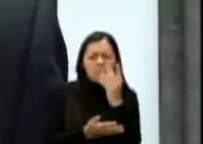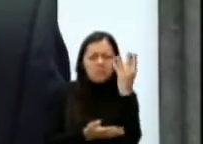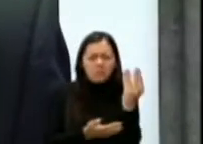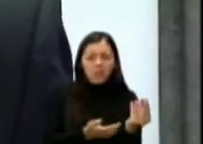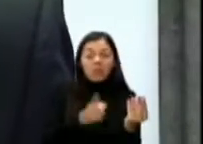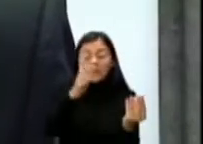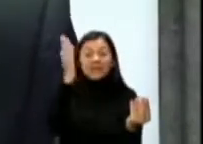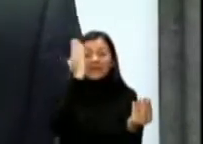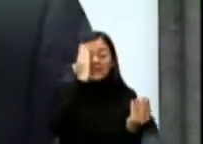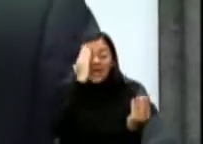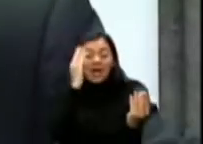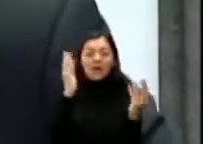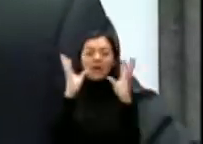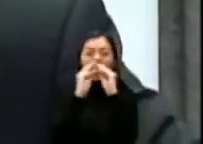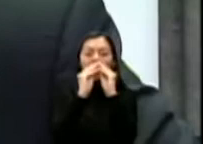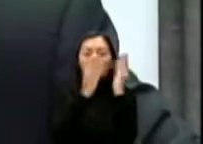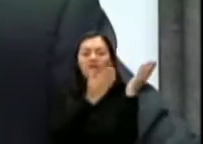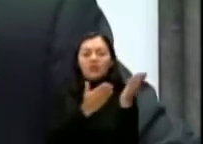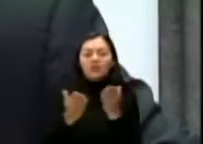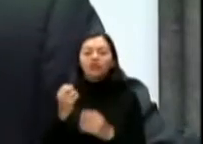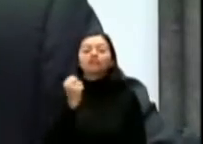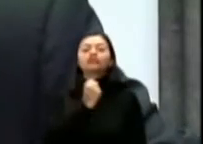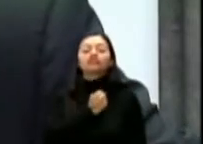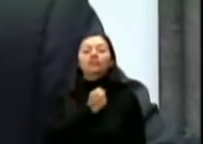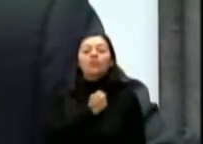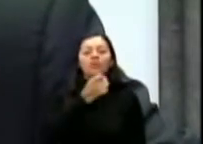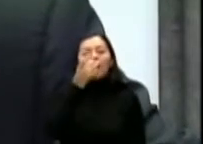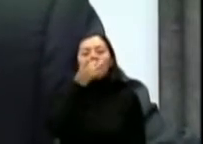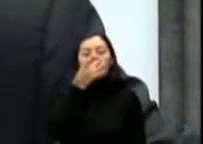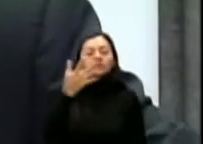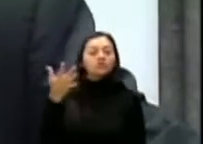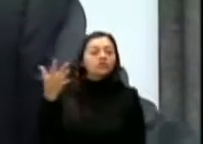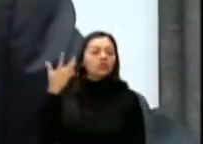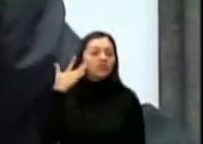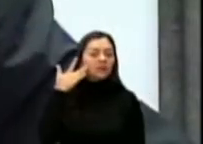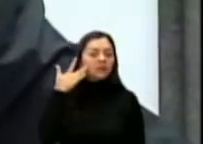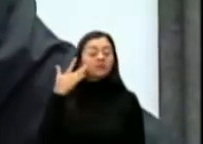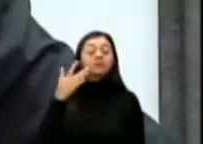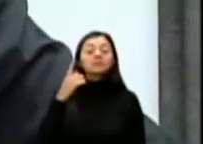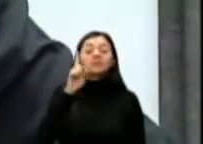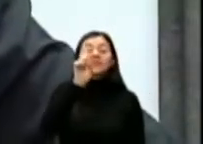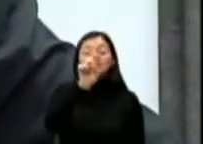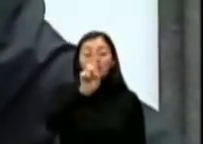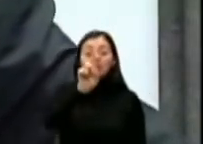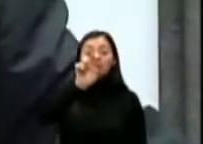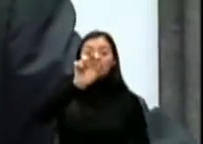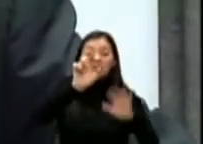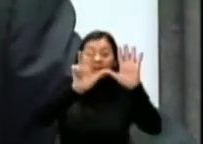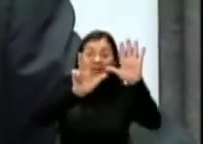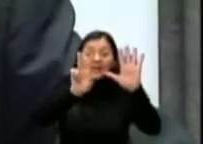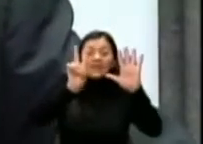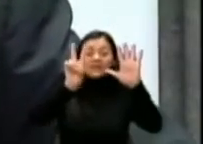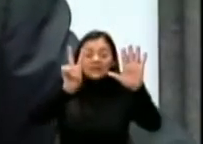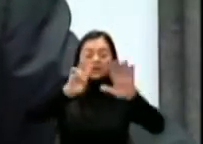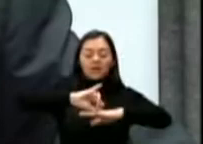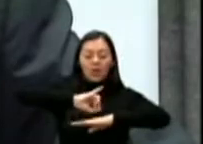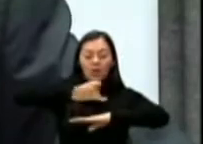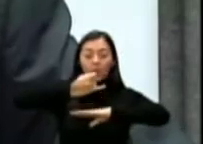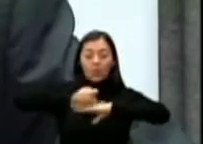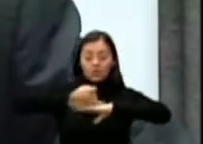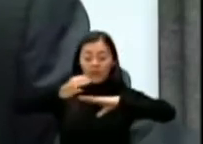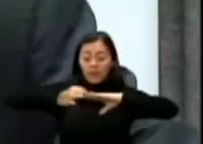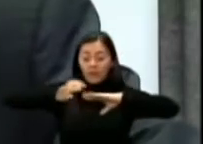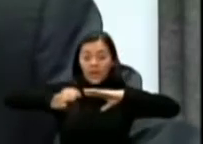amazonía donde hubo en 137 juntas parroquiales gobiernos